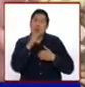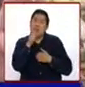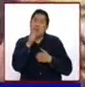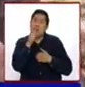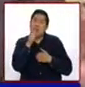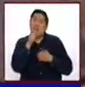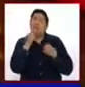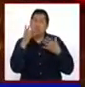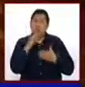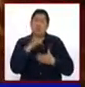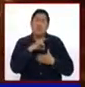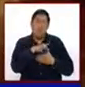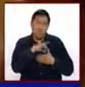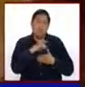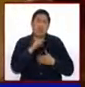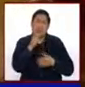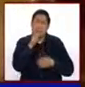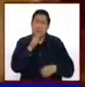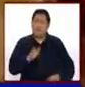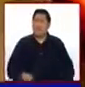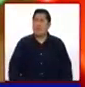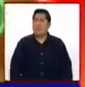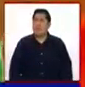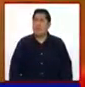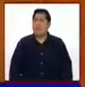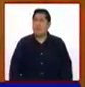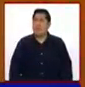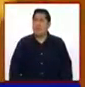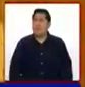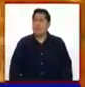ahorra mucho el agua. Mucho, mucho, mucho.